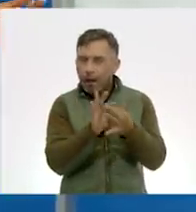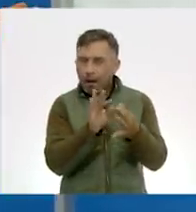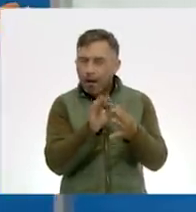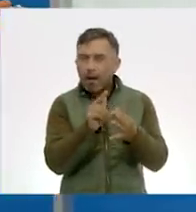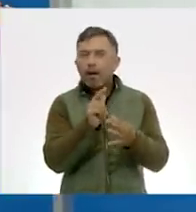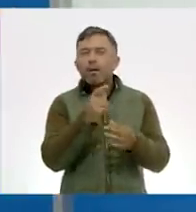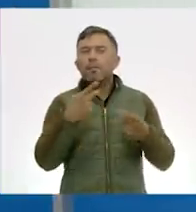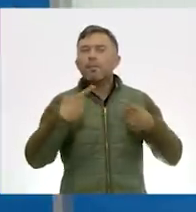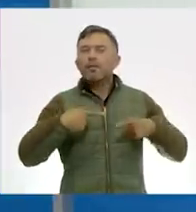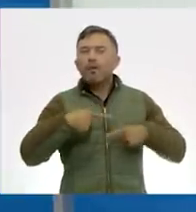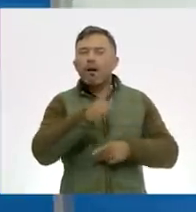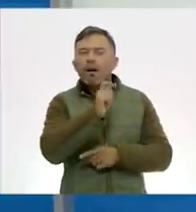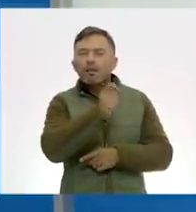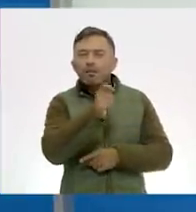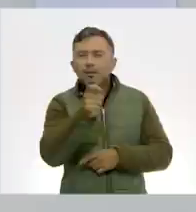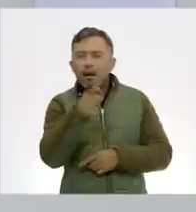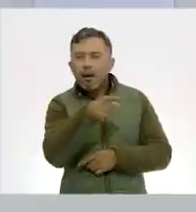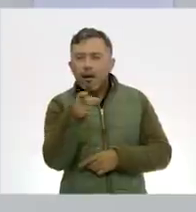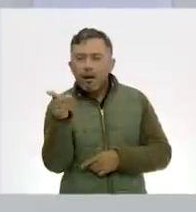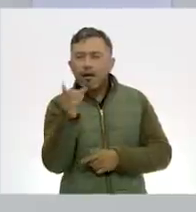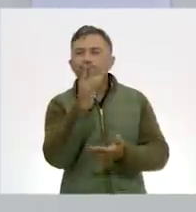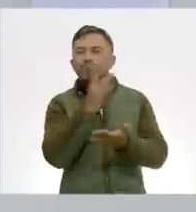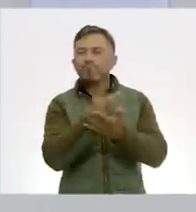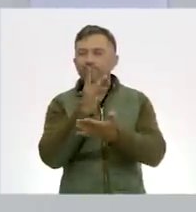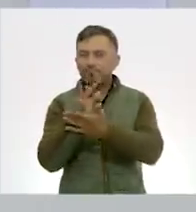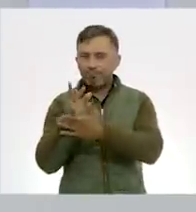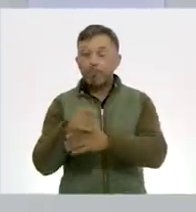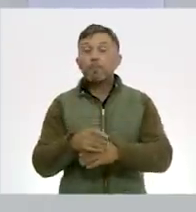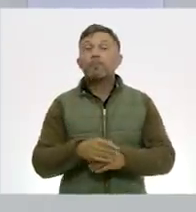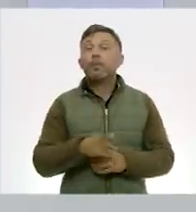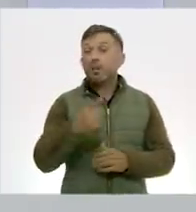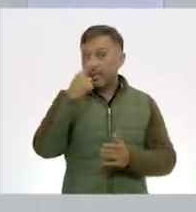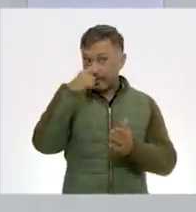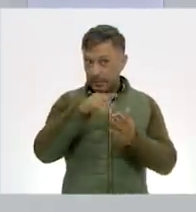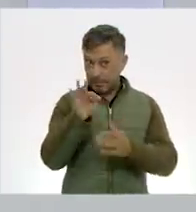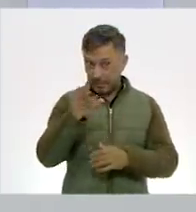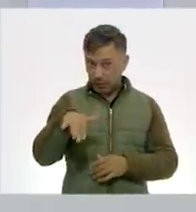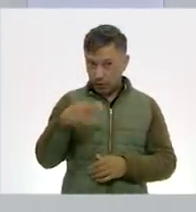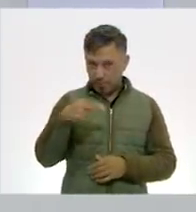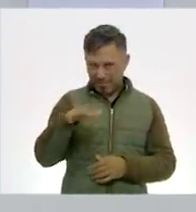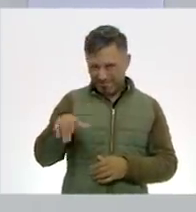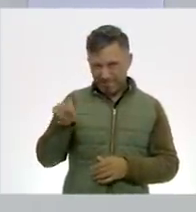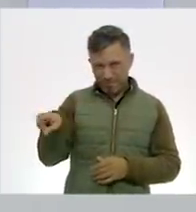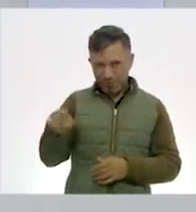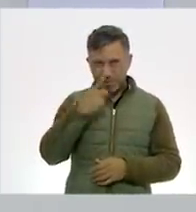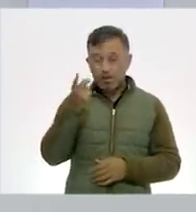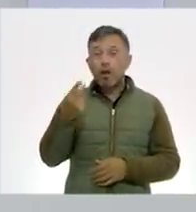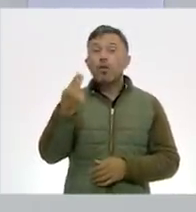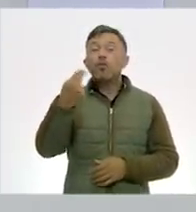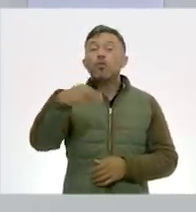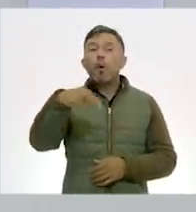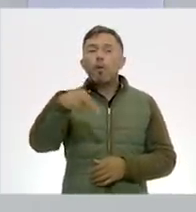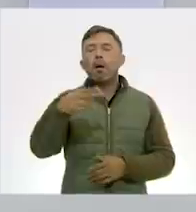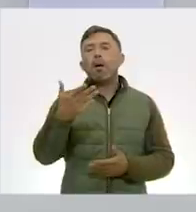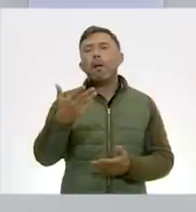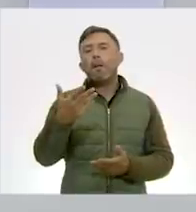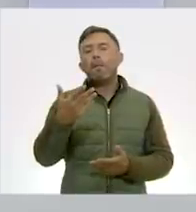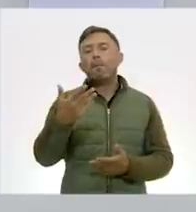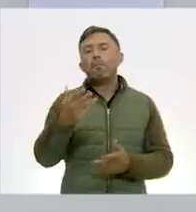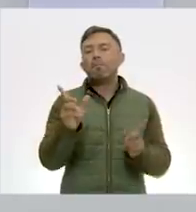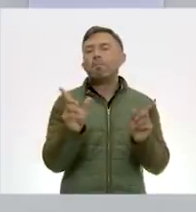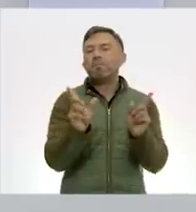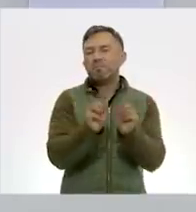sobre estos personajes. Probablemente sus nombres, como bien lo comentaba María, tenemos los nombres con los